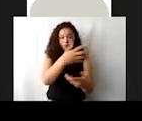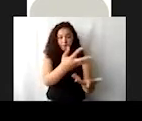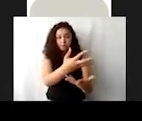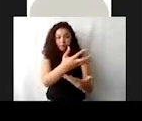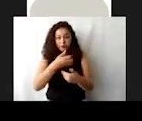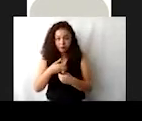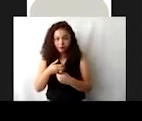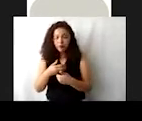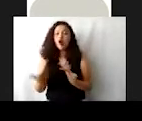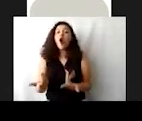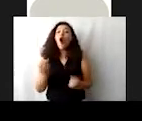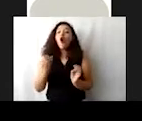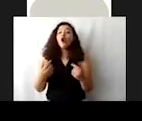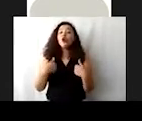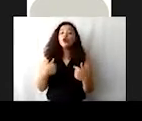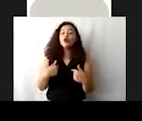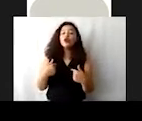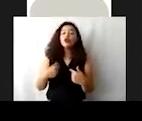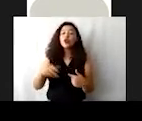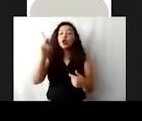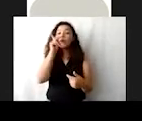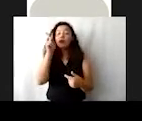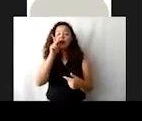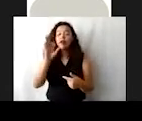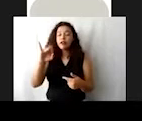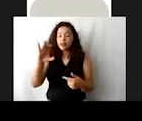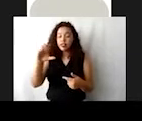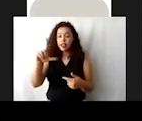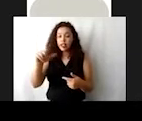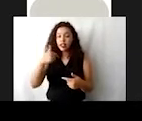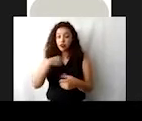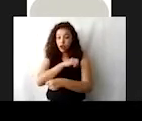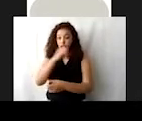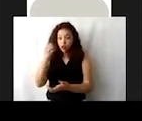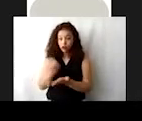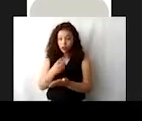la obligación de expedir comprobantes fiscales, en ese momento,